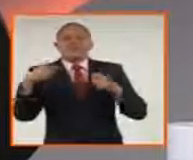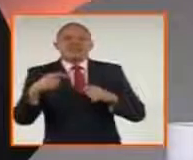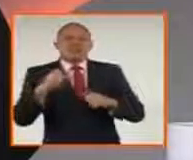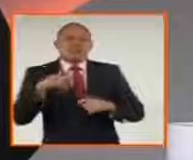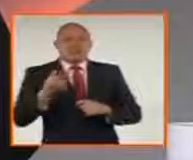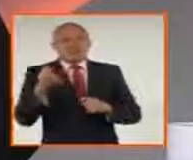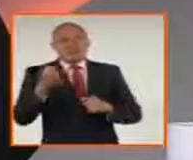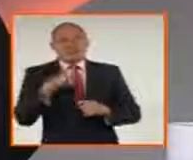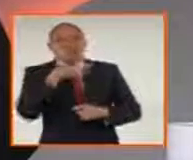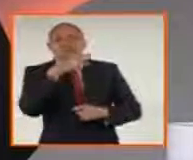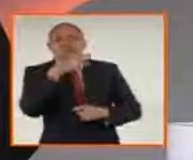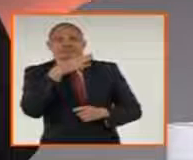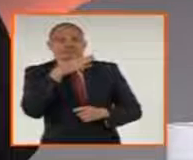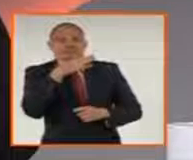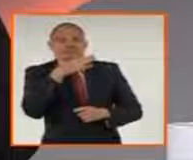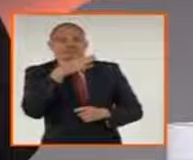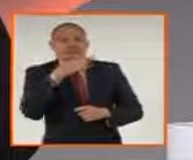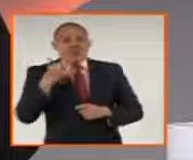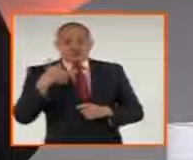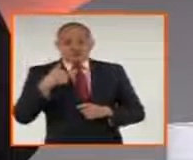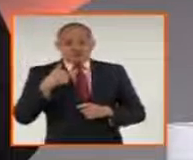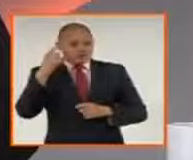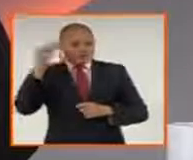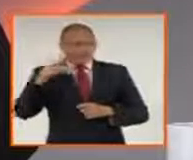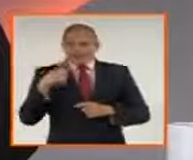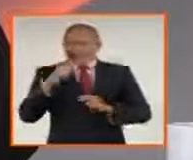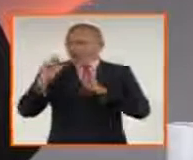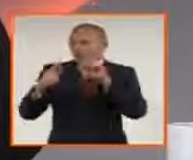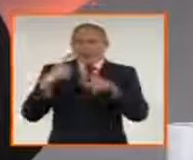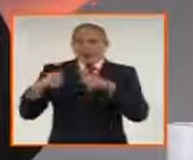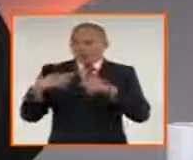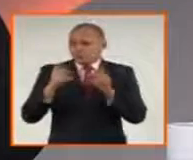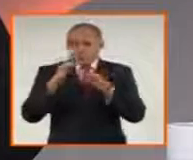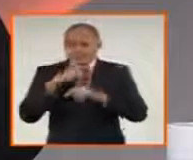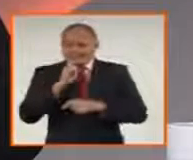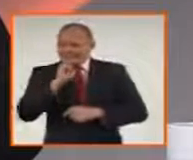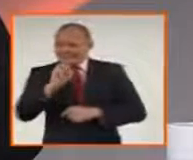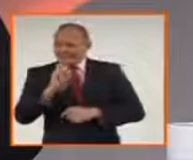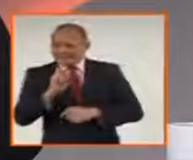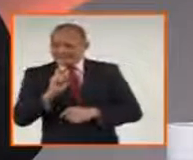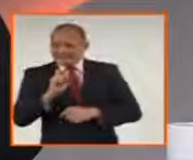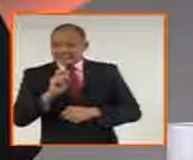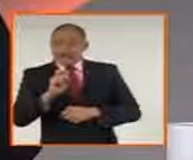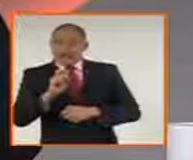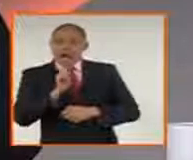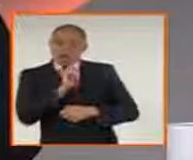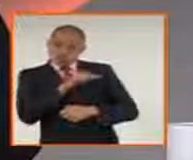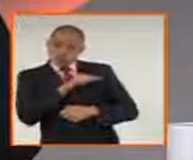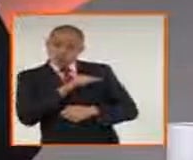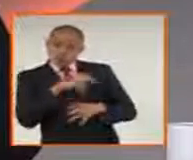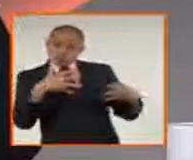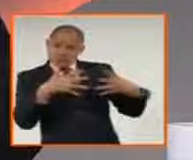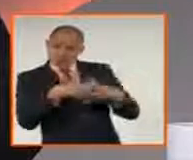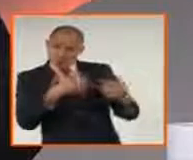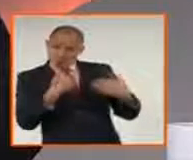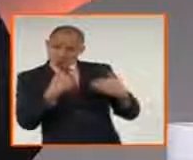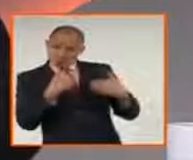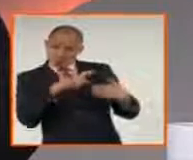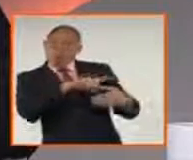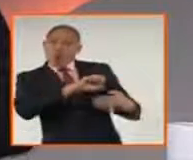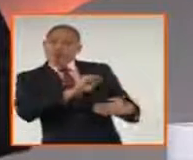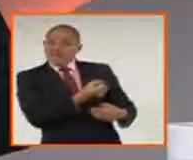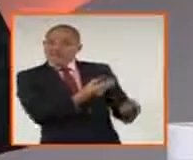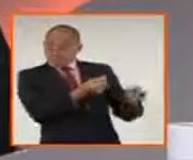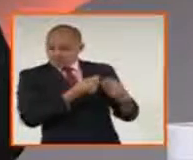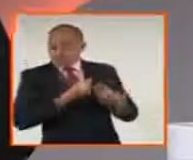imposibilidad de satisfacer esas necesidades por sí mismo, y por supuesto la capacidad económica del alimentante, o sea, de la persona que va a dar los alimentos, tiene